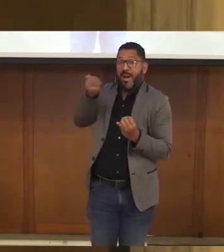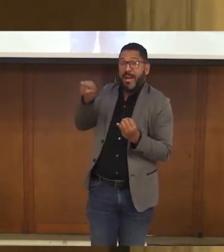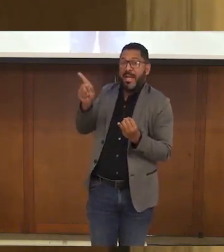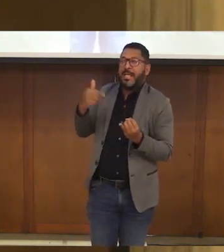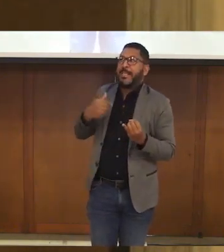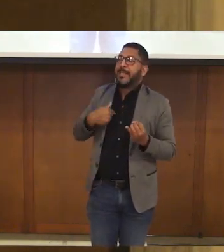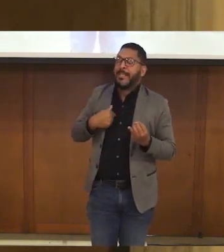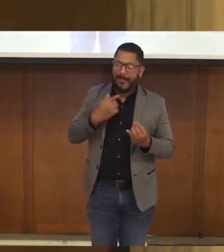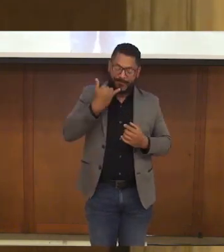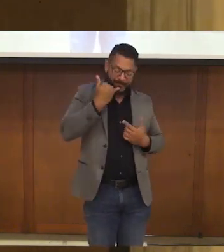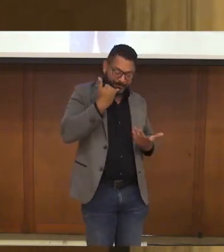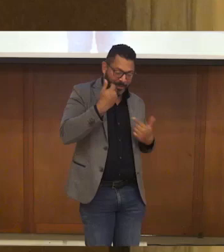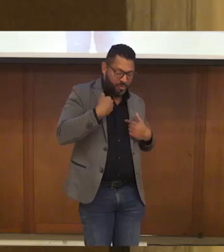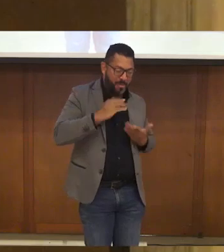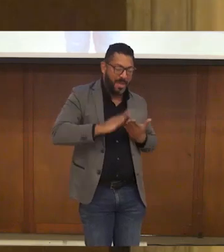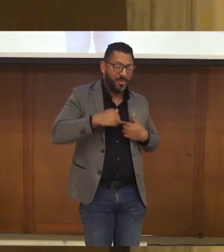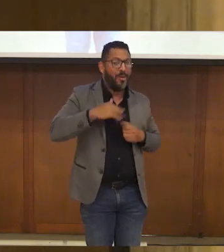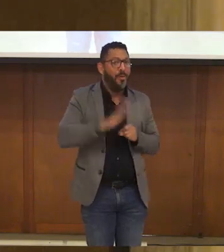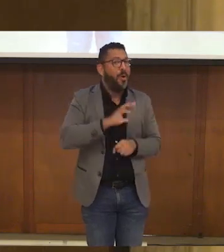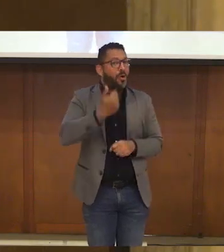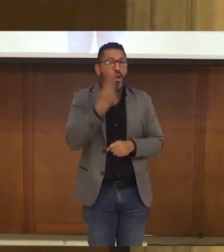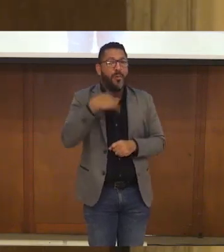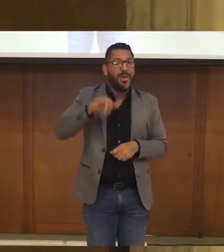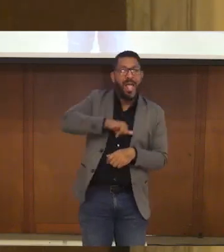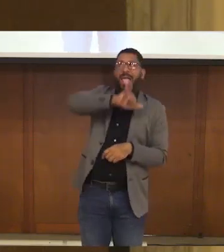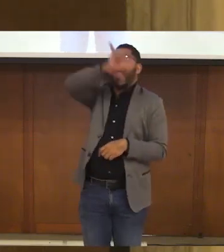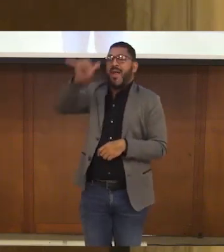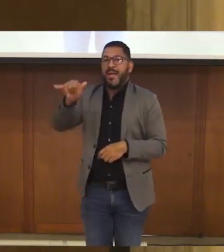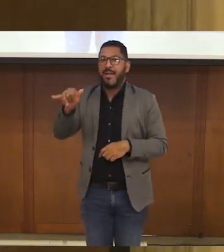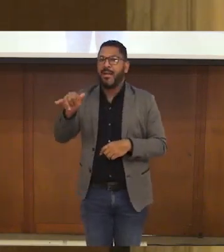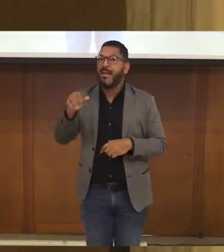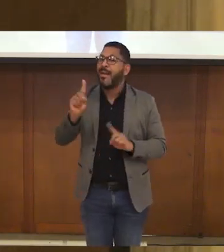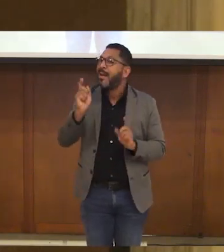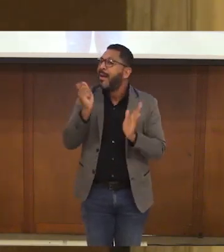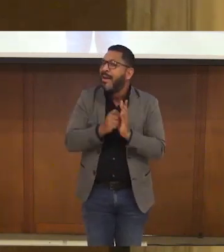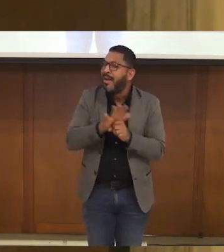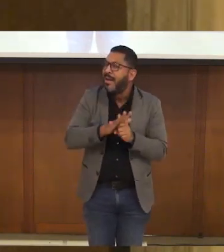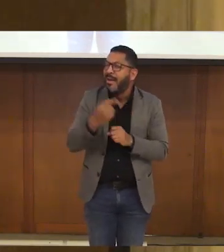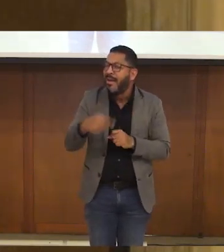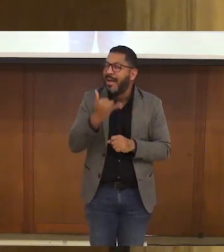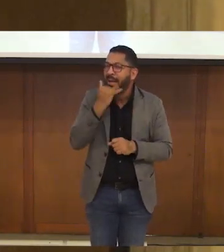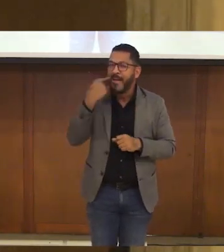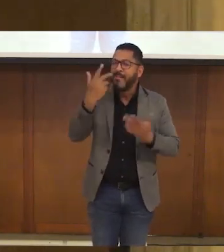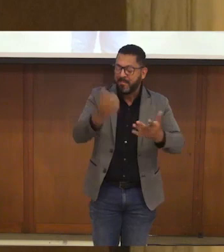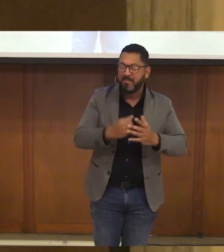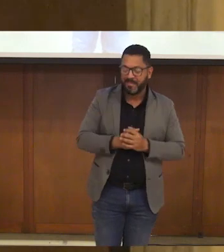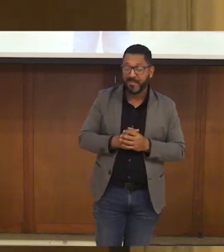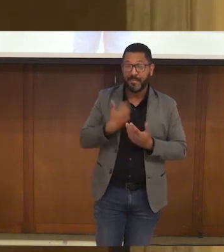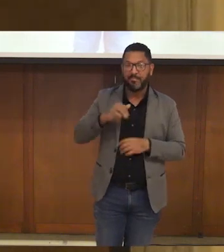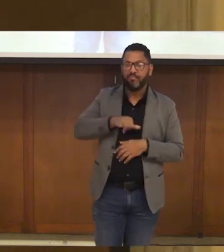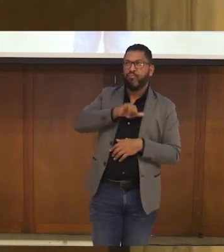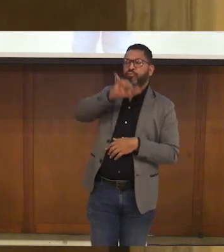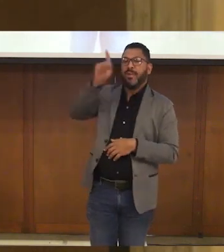usted. Yo le conté que por gira no estaba, bueno, en fin. Pero me pasó una cosa muy curiosa, y fue que